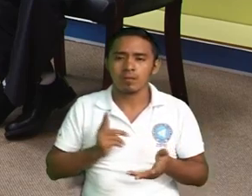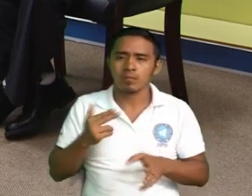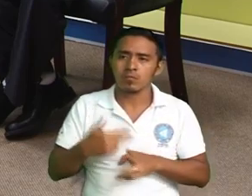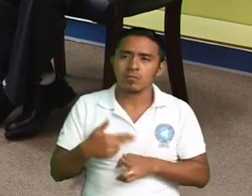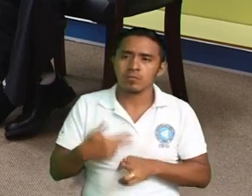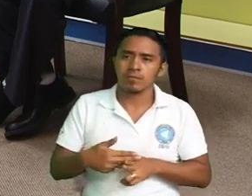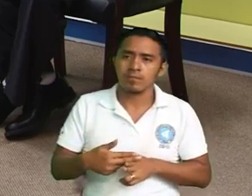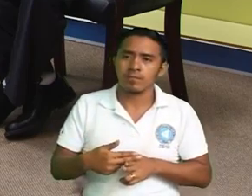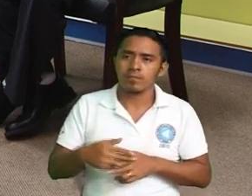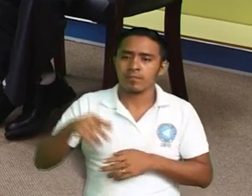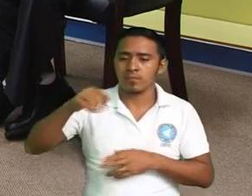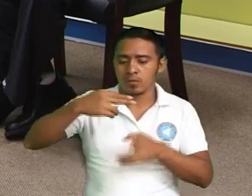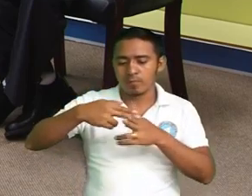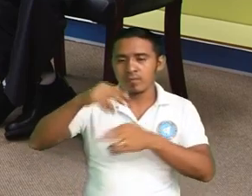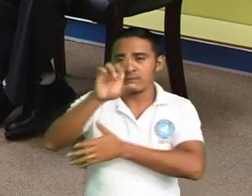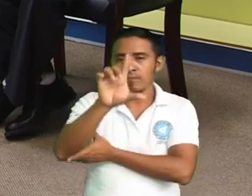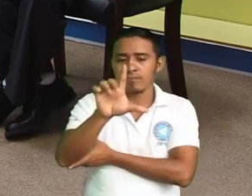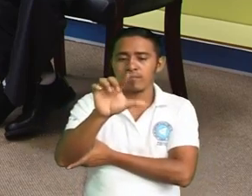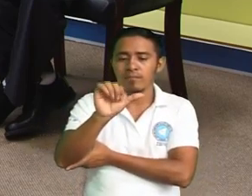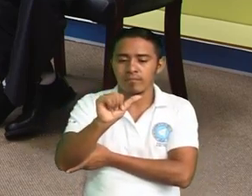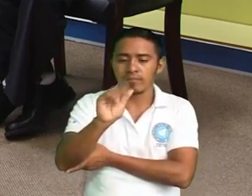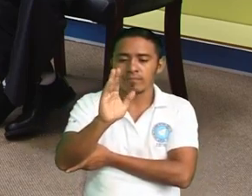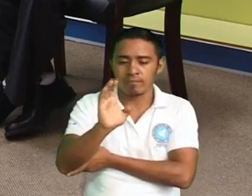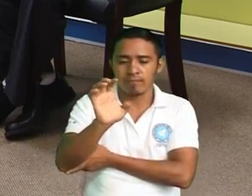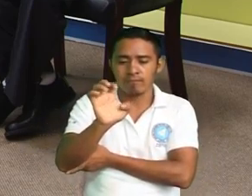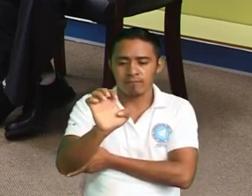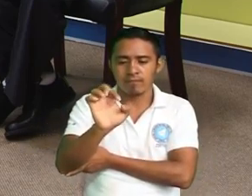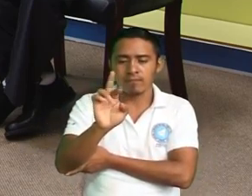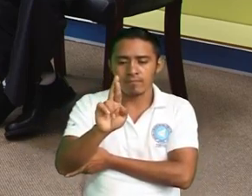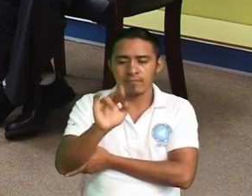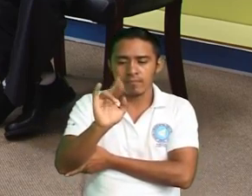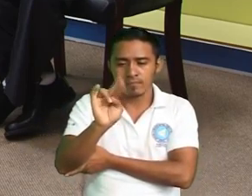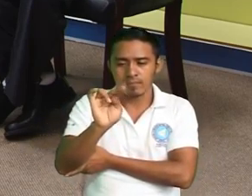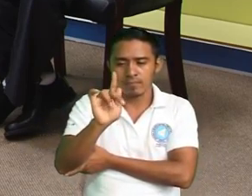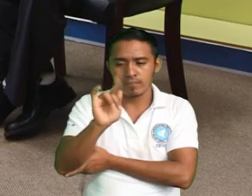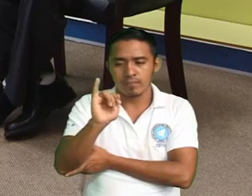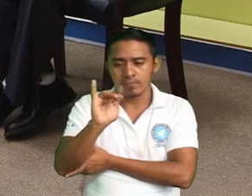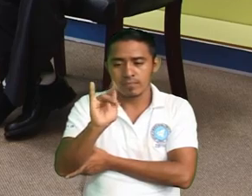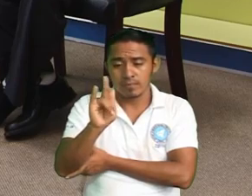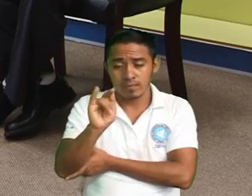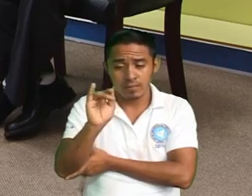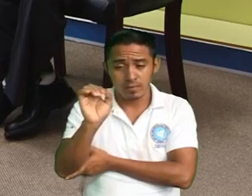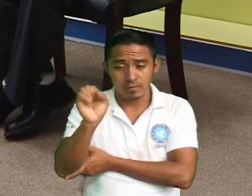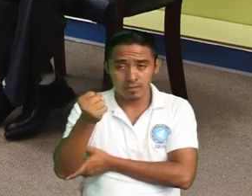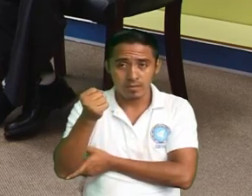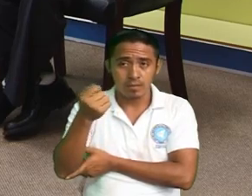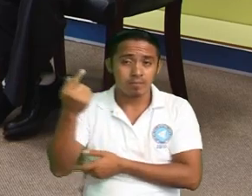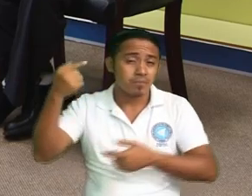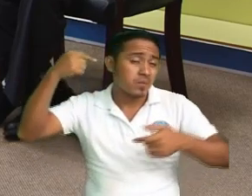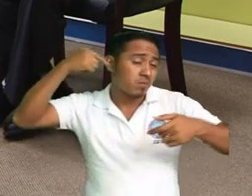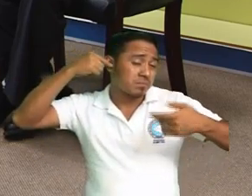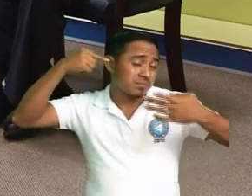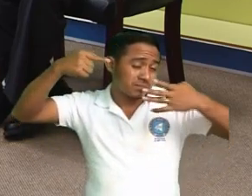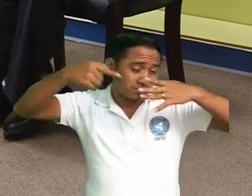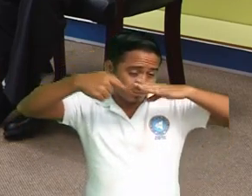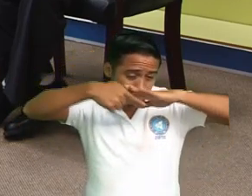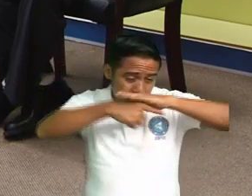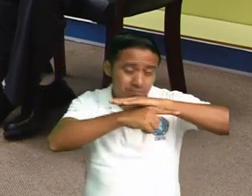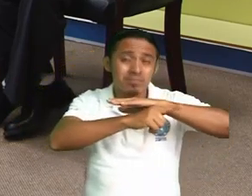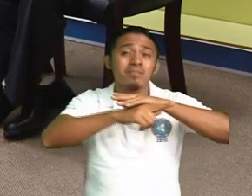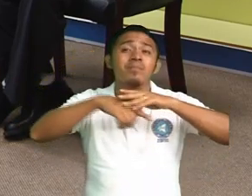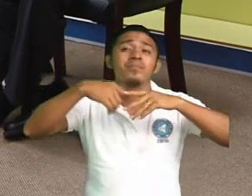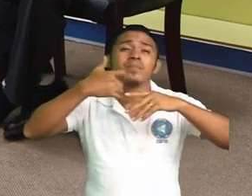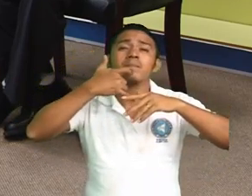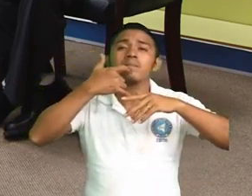llama laberintitis, ¿ves?, que afecta todo lo que es el oído interno y es